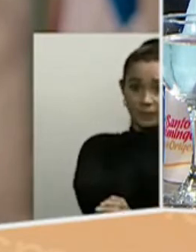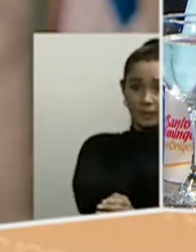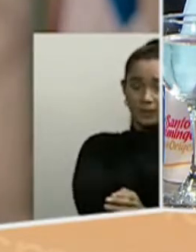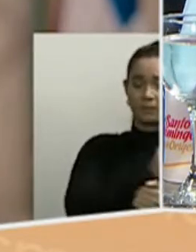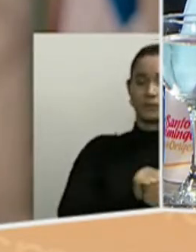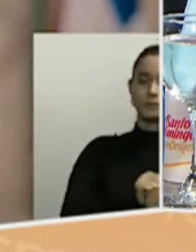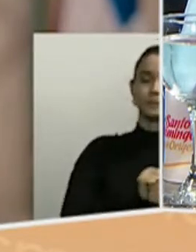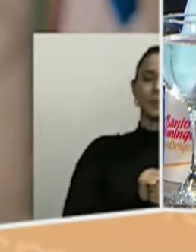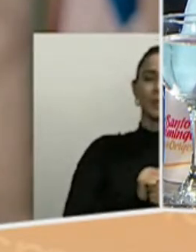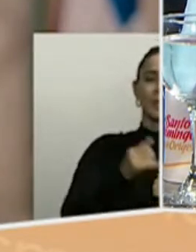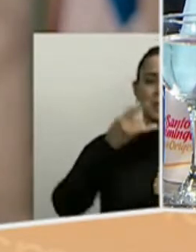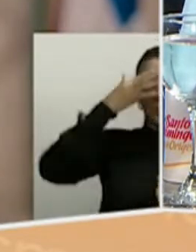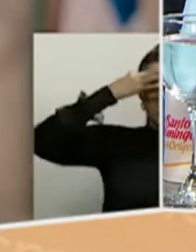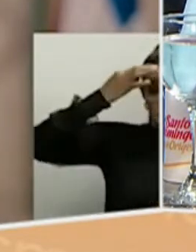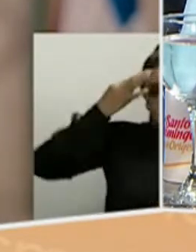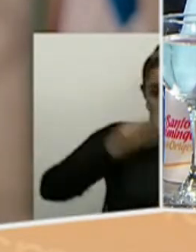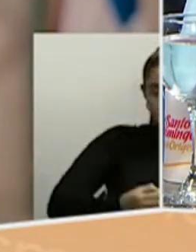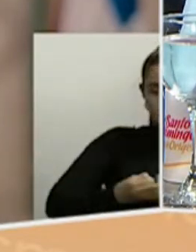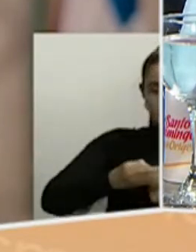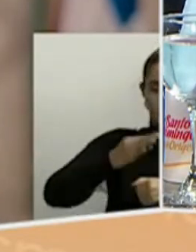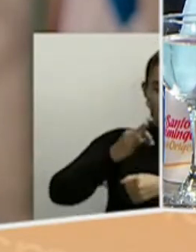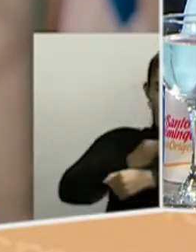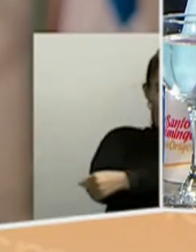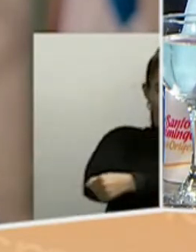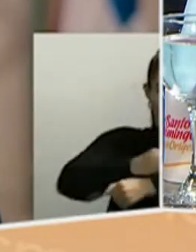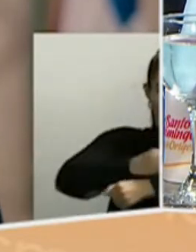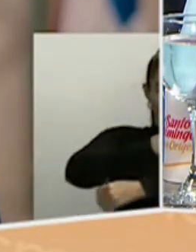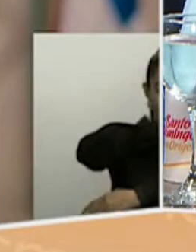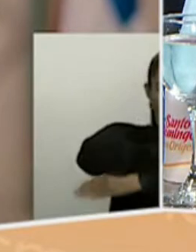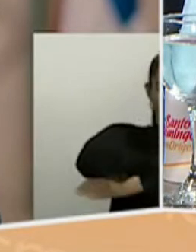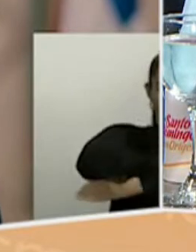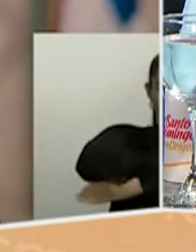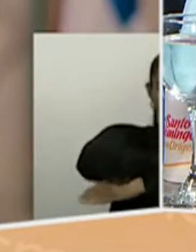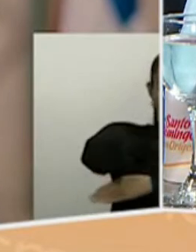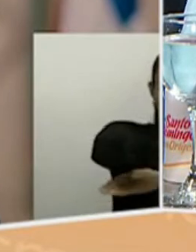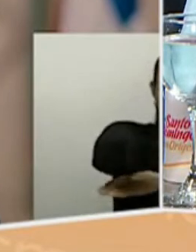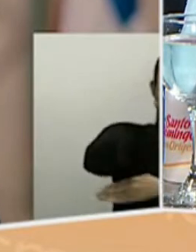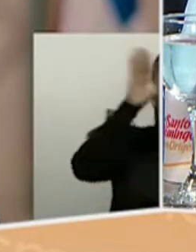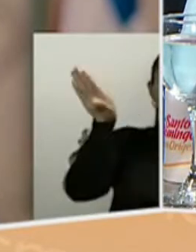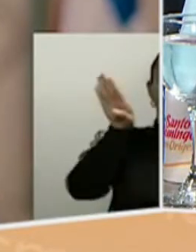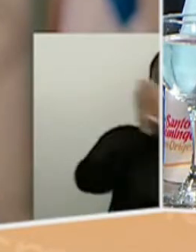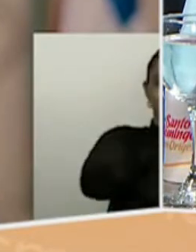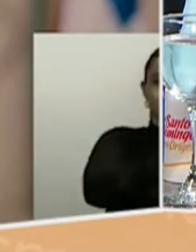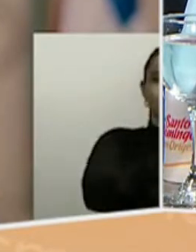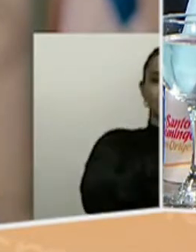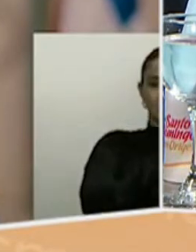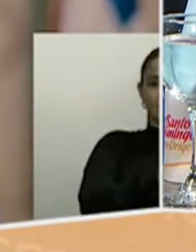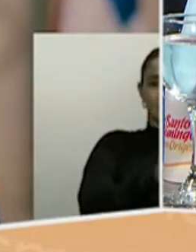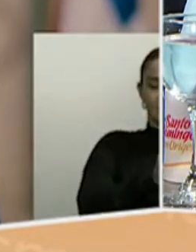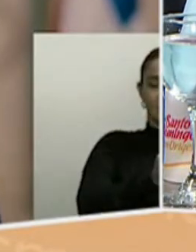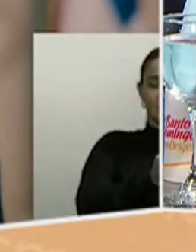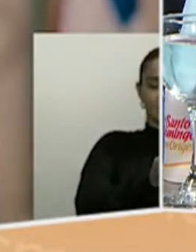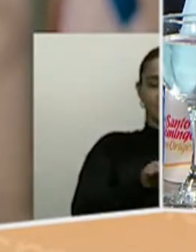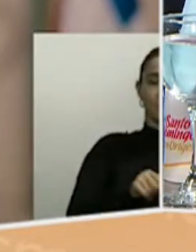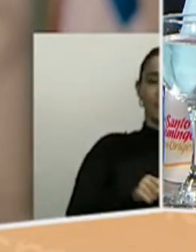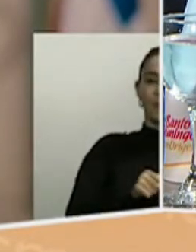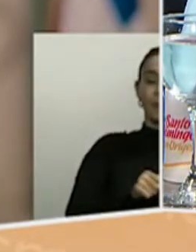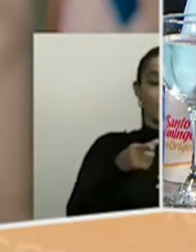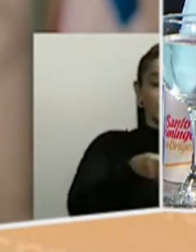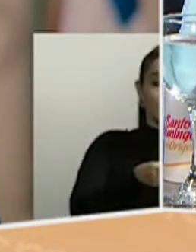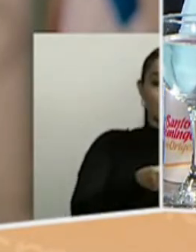autonomía de vuelo para llegar españa no no no en un archivo en un avión un 450 1 500 avión con